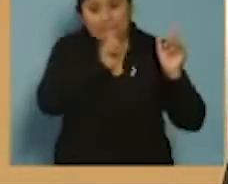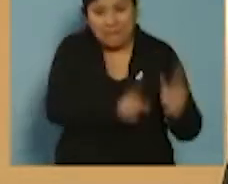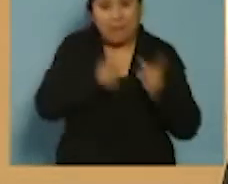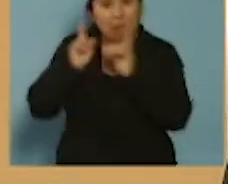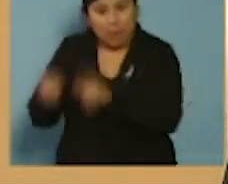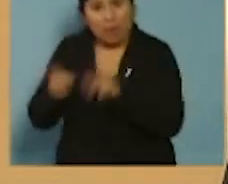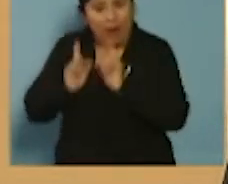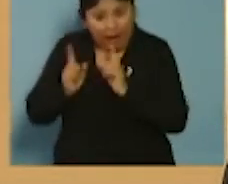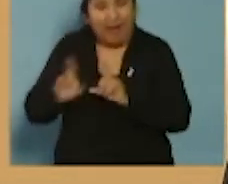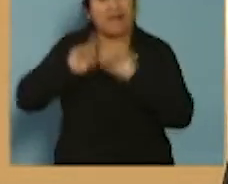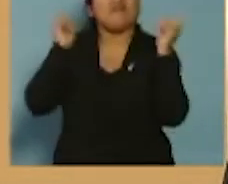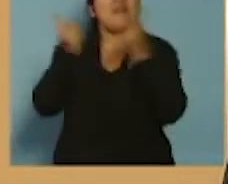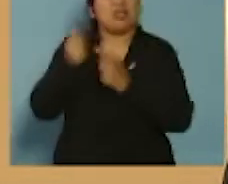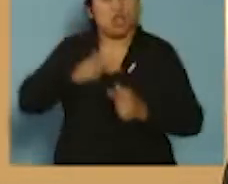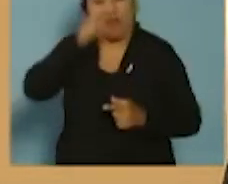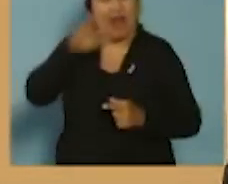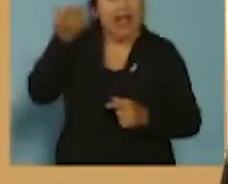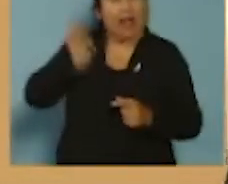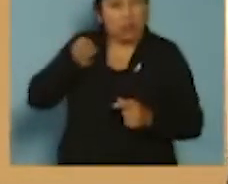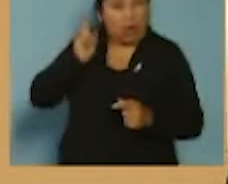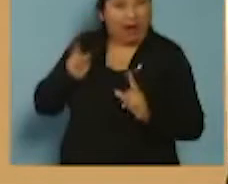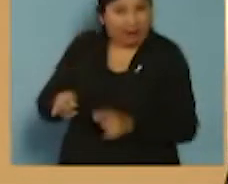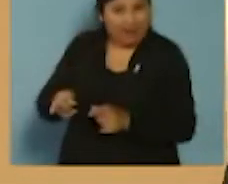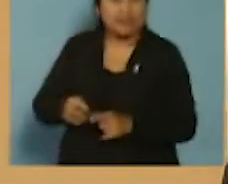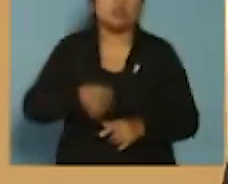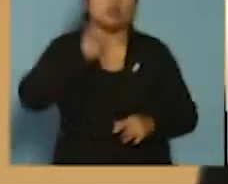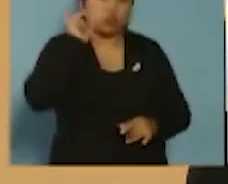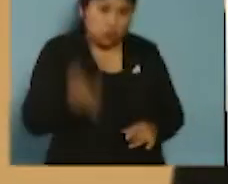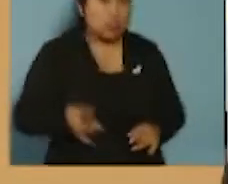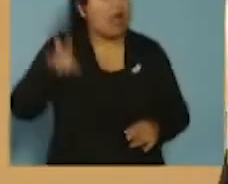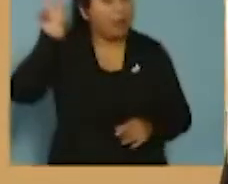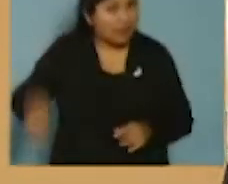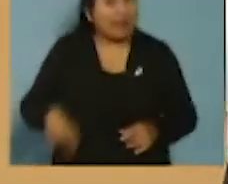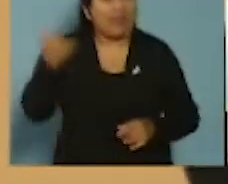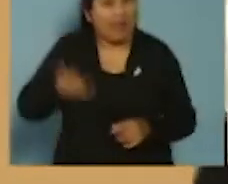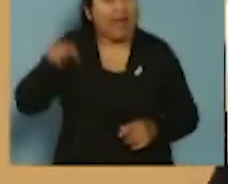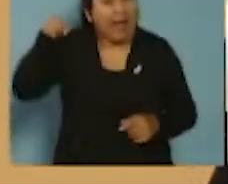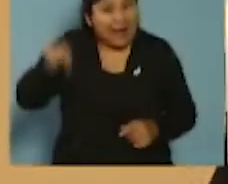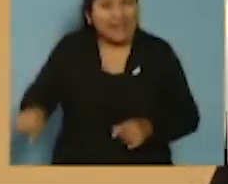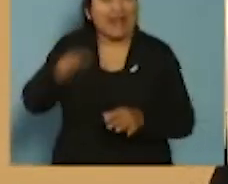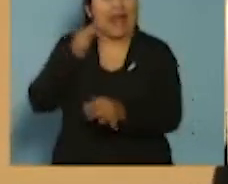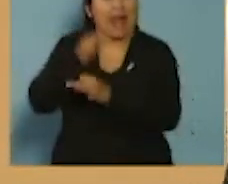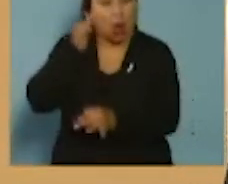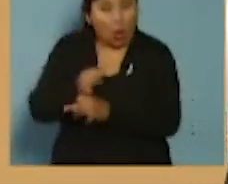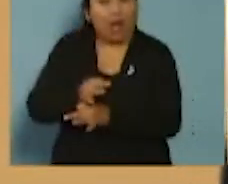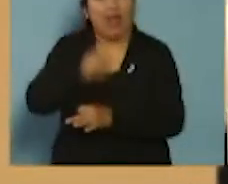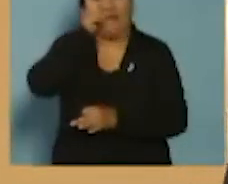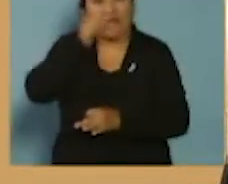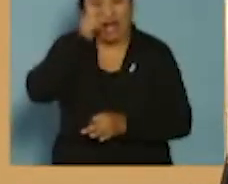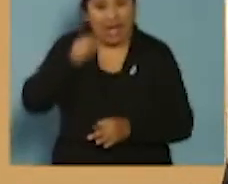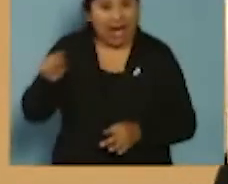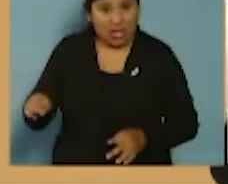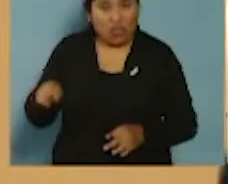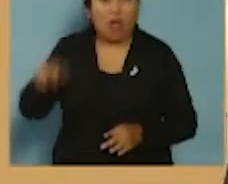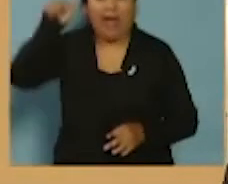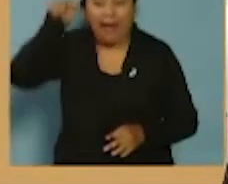indudablemente y una cosa no solamente es cierto lo que dice sino que él vivía enfrente no con quién va a ser la madre